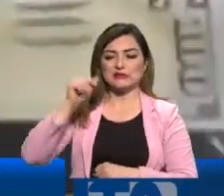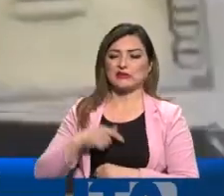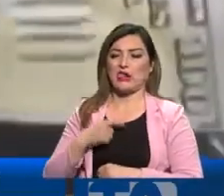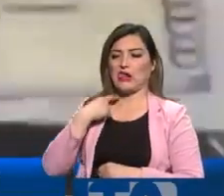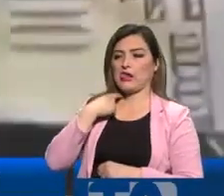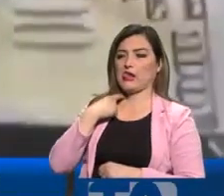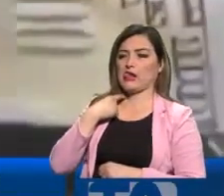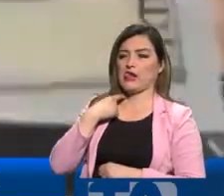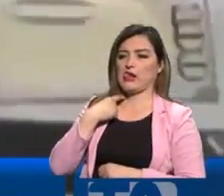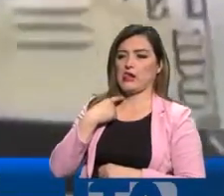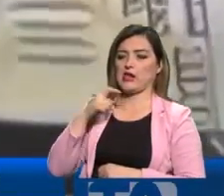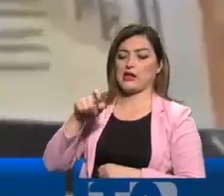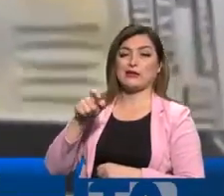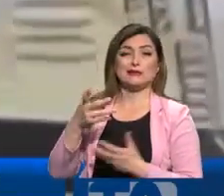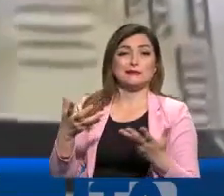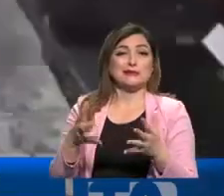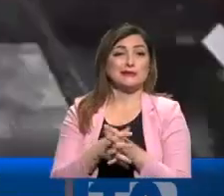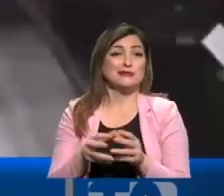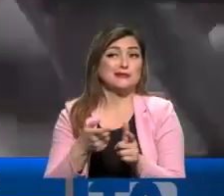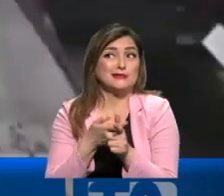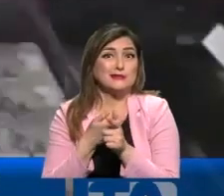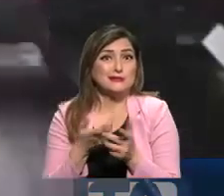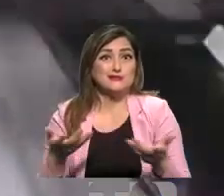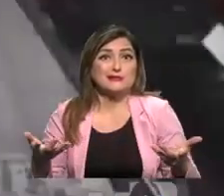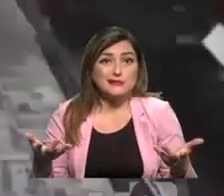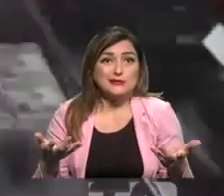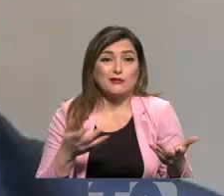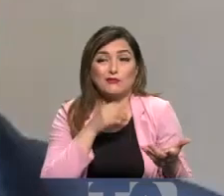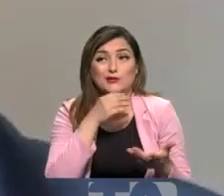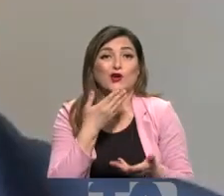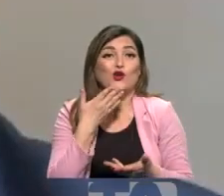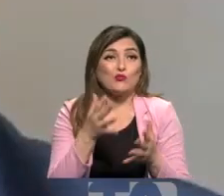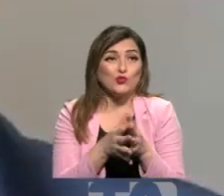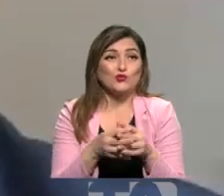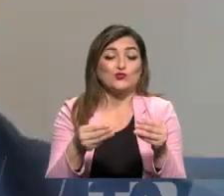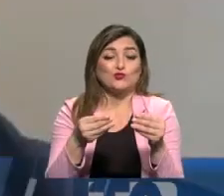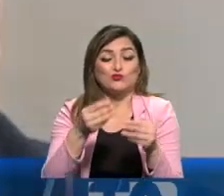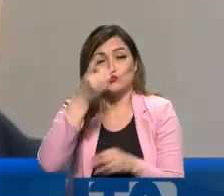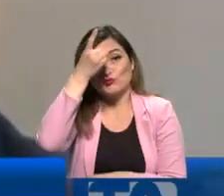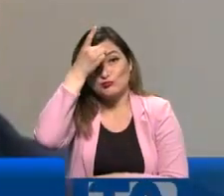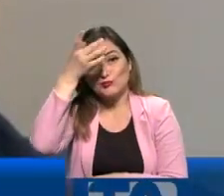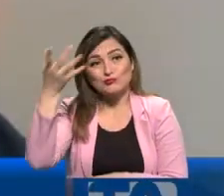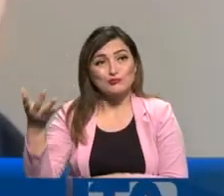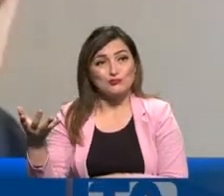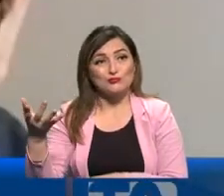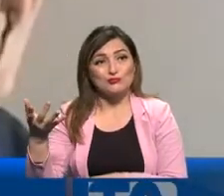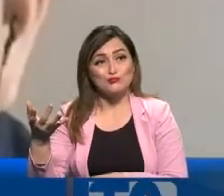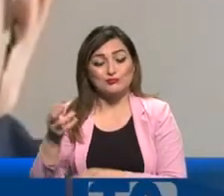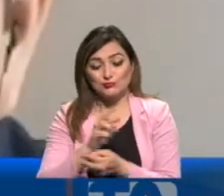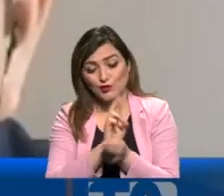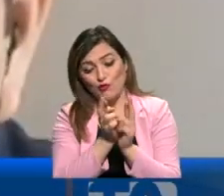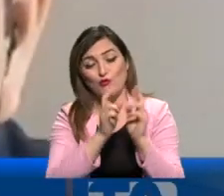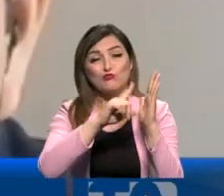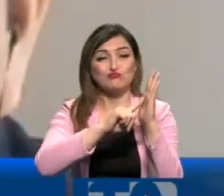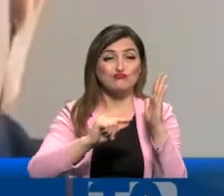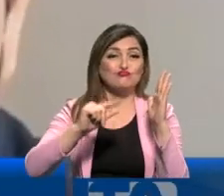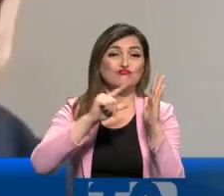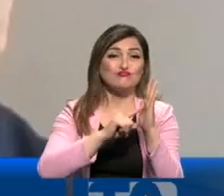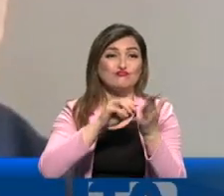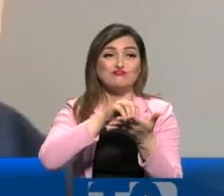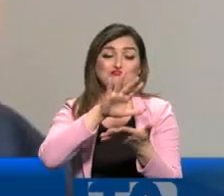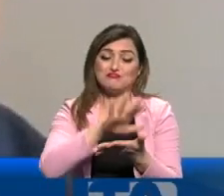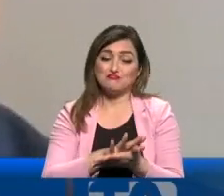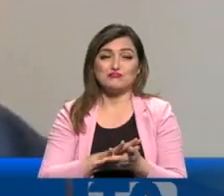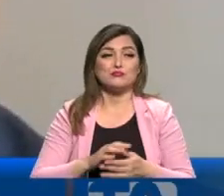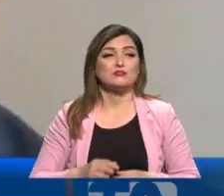ingreso, por lo que se necesitarán medidas urgentes para compensar la falta. Sea con deuda o sea con la reforma tributaria que tienen que